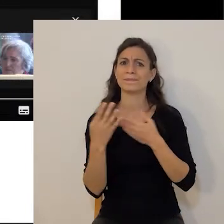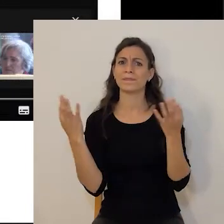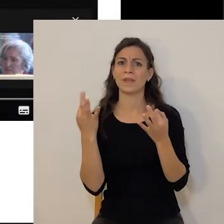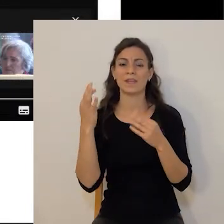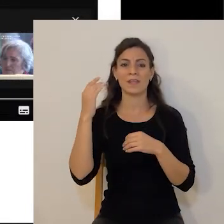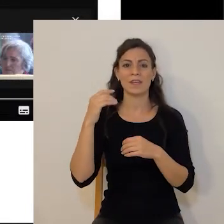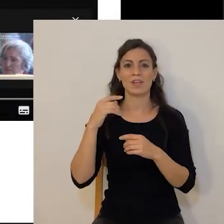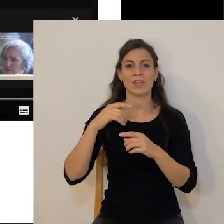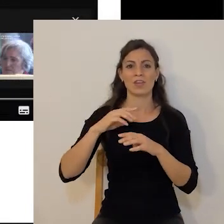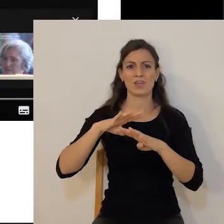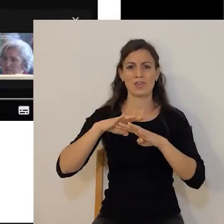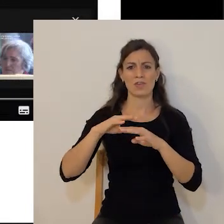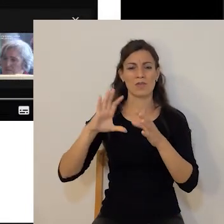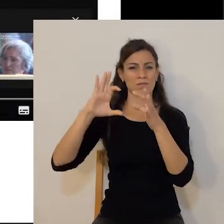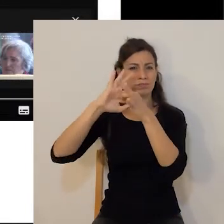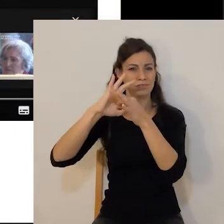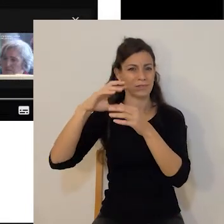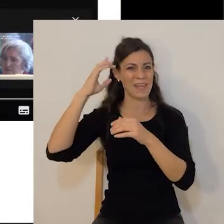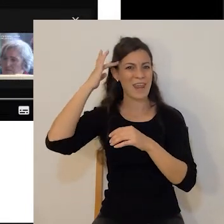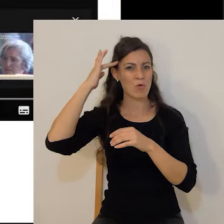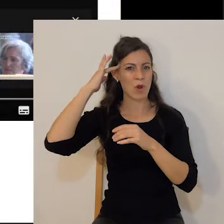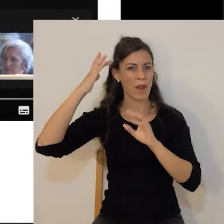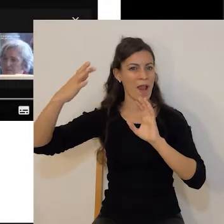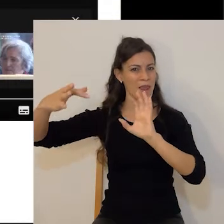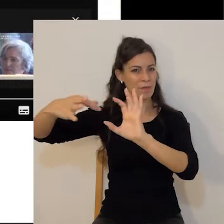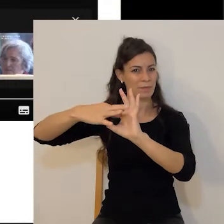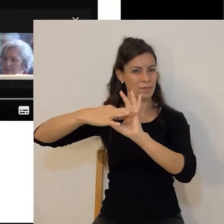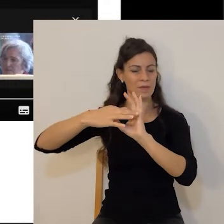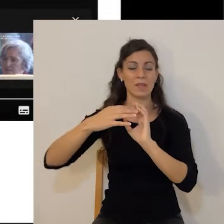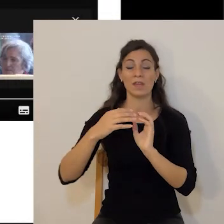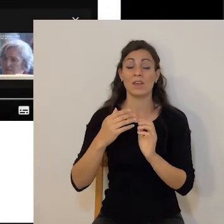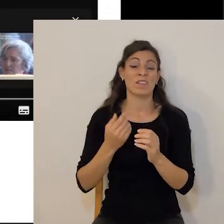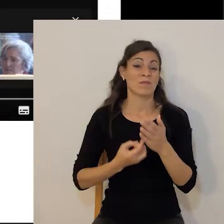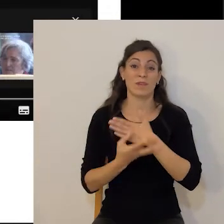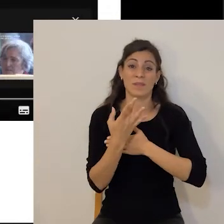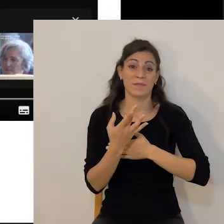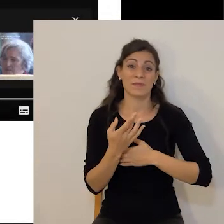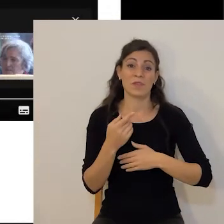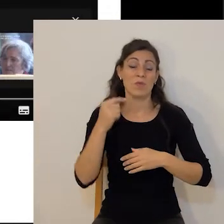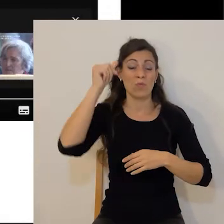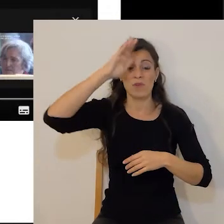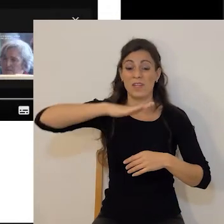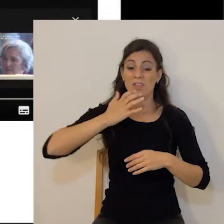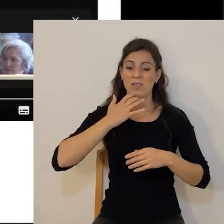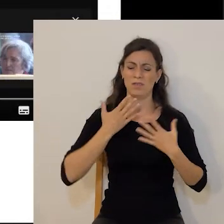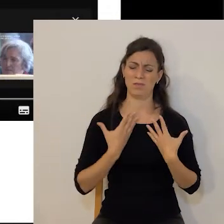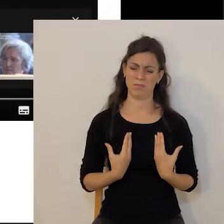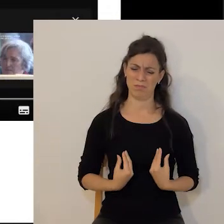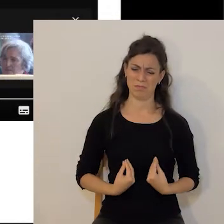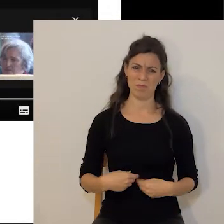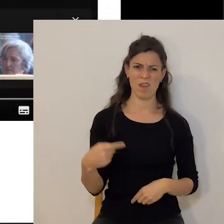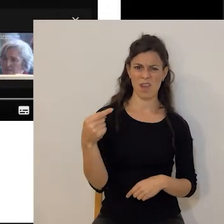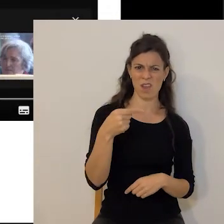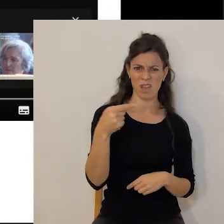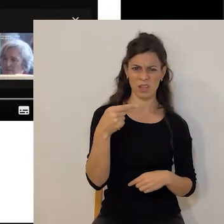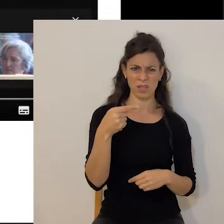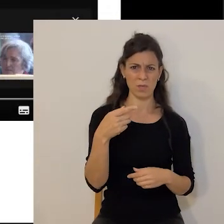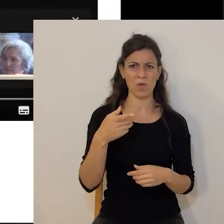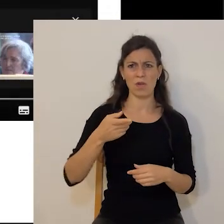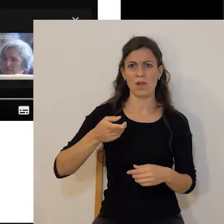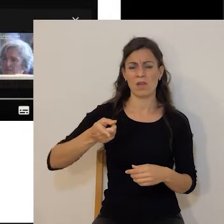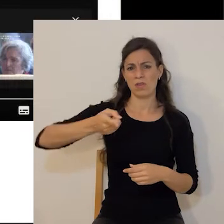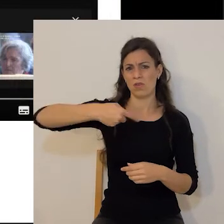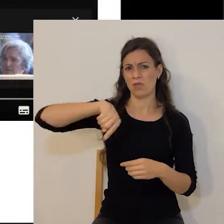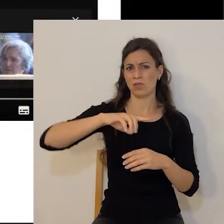conexiones neuronales. Es decir, un niño en el que está frustrado, en el que tiene esa negatividad, en el que no cambiamos